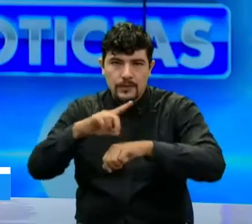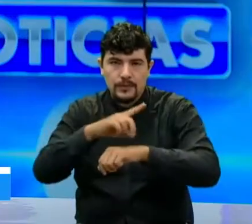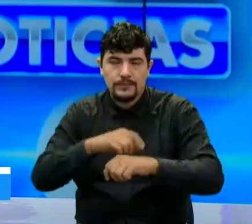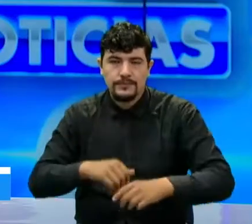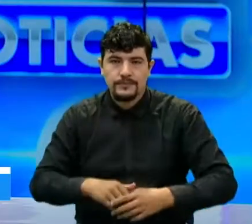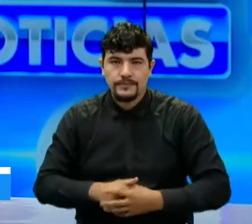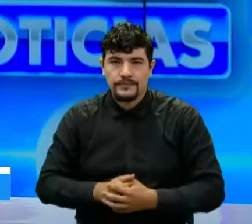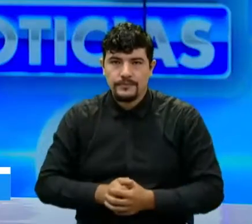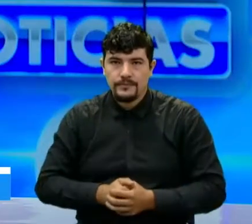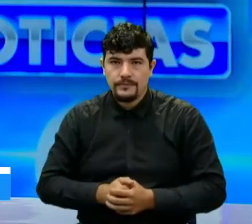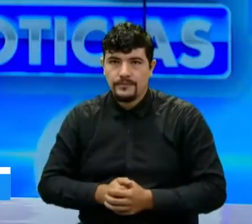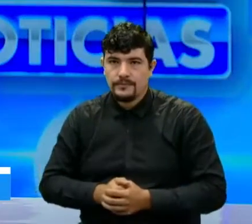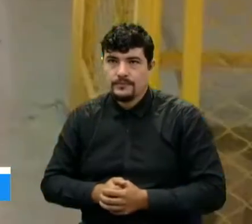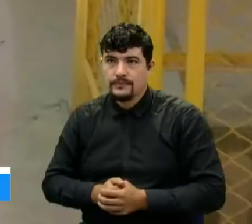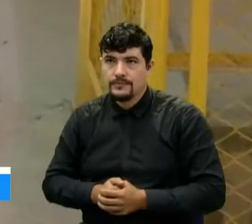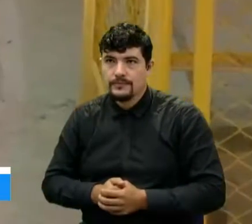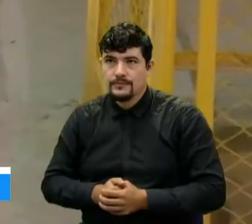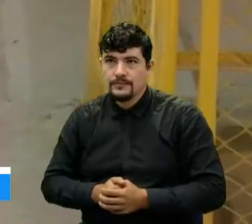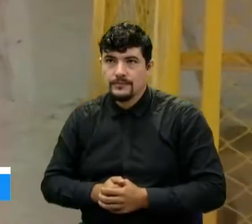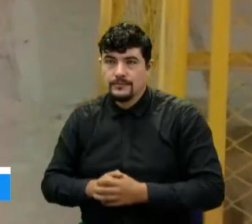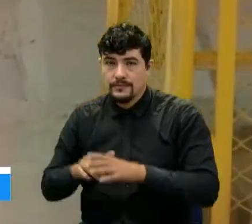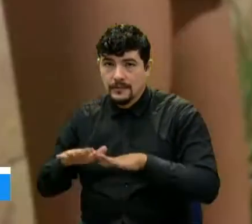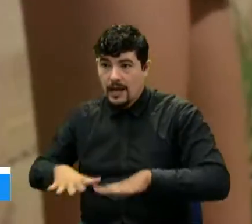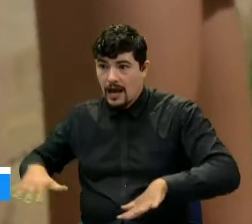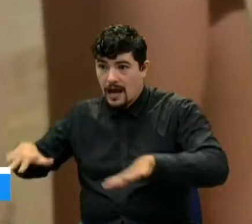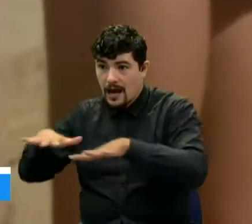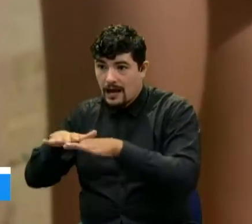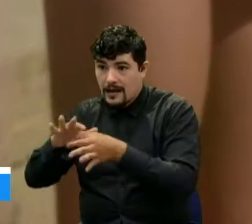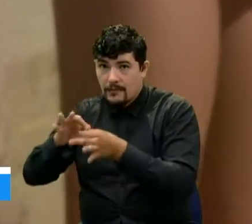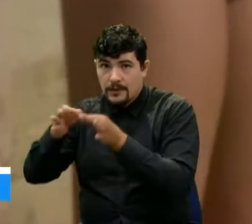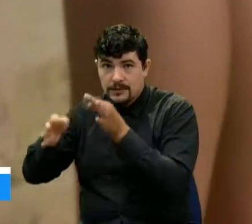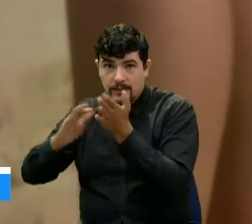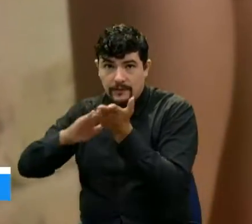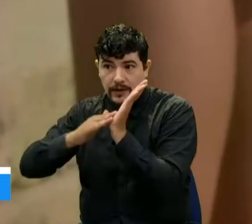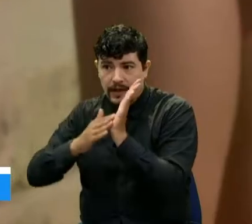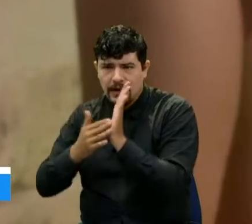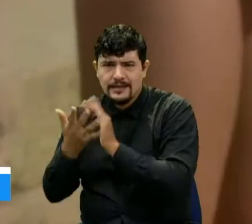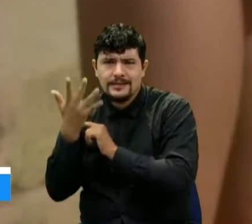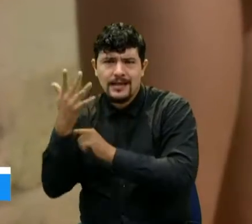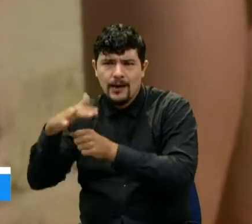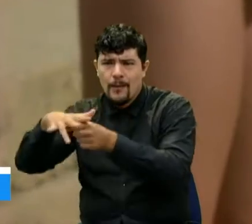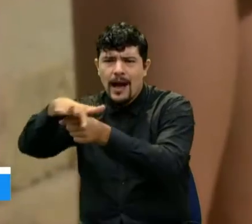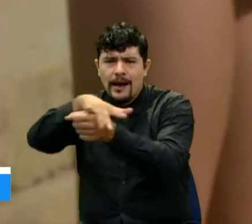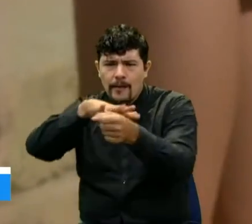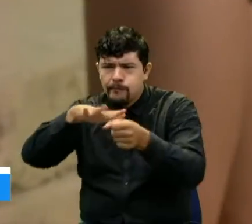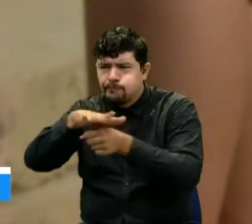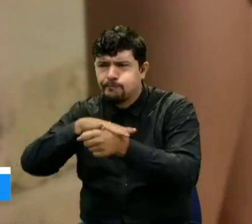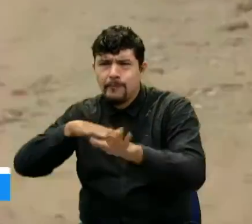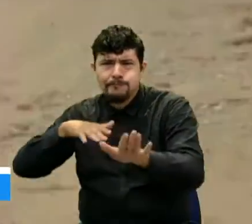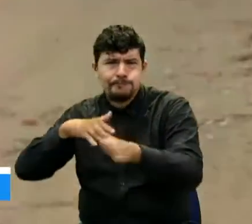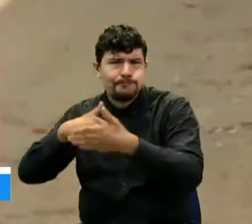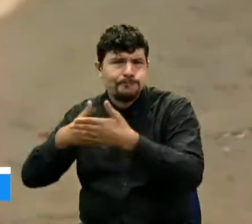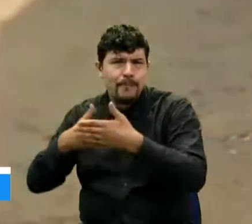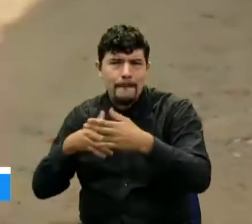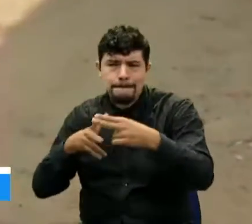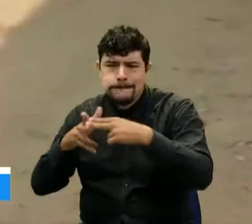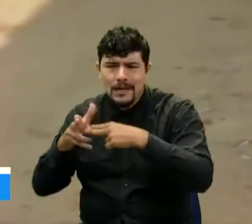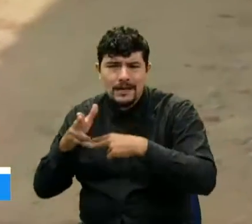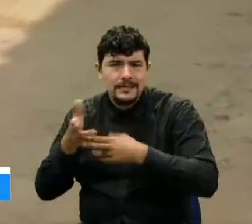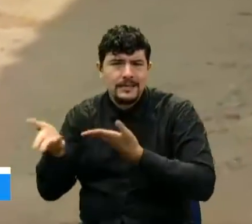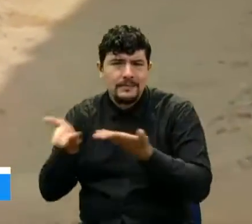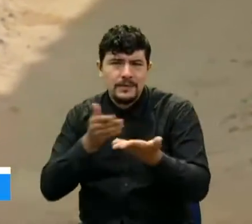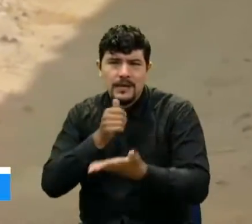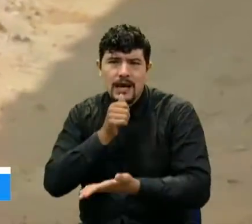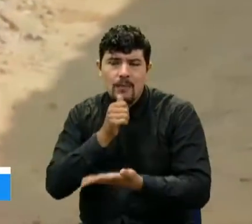5 sectores del municipio de Florida Blanca se encuentran en estos momentos sin el servicio de agua, según representantes del acueducto de